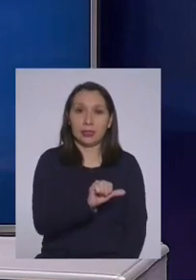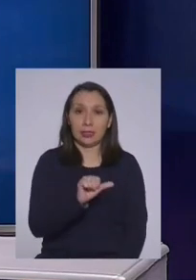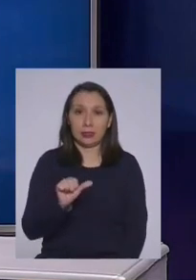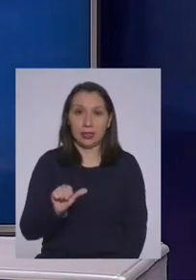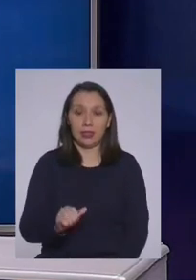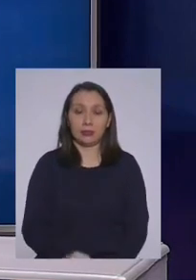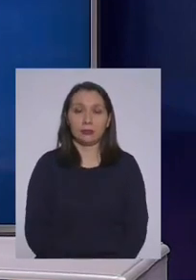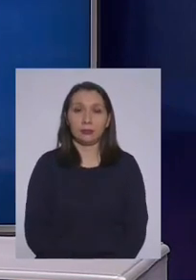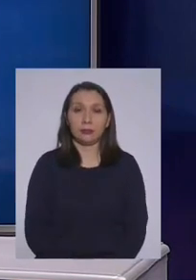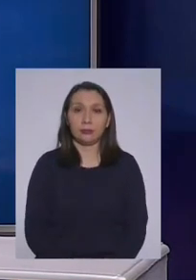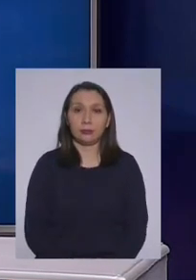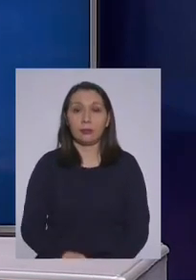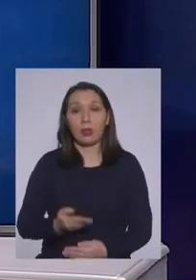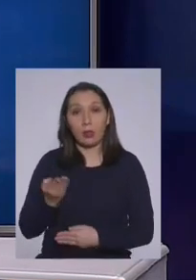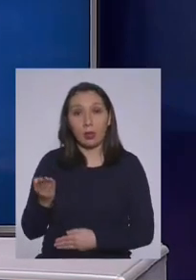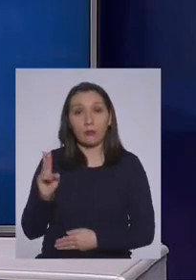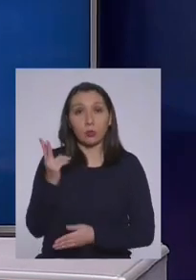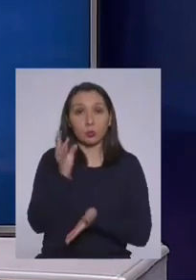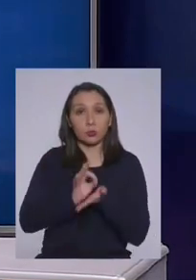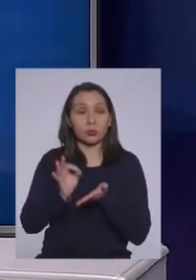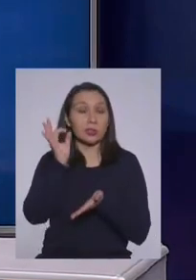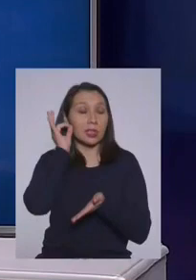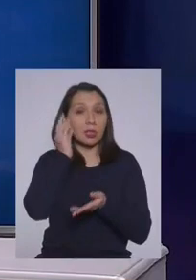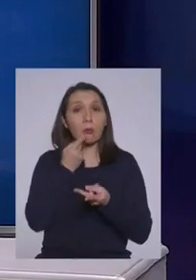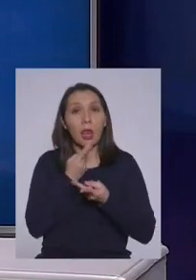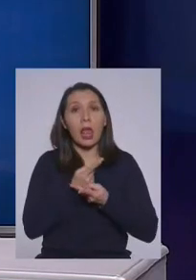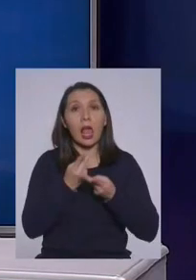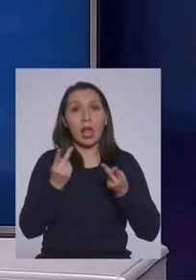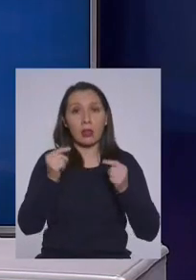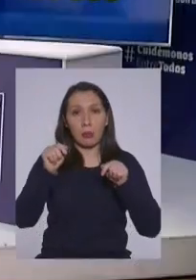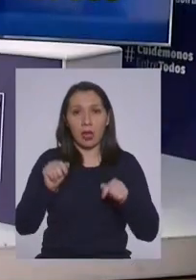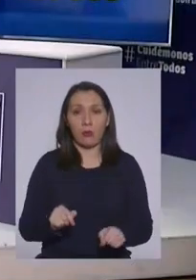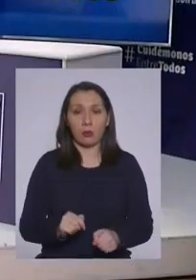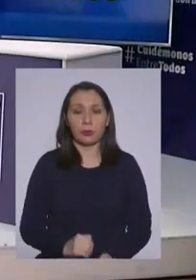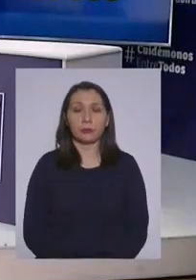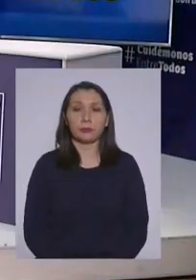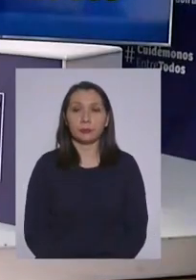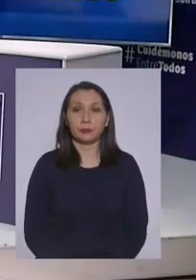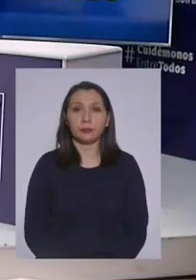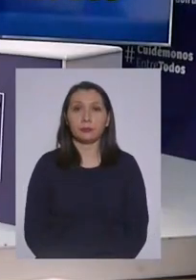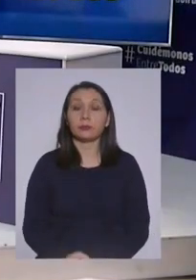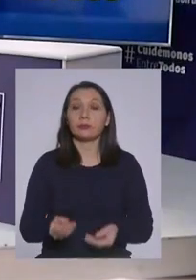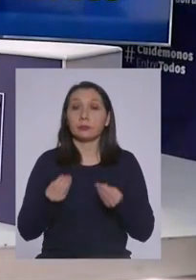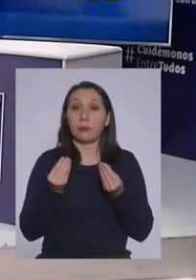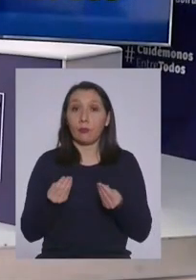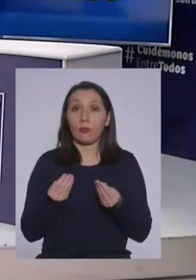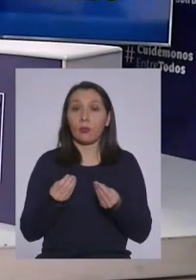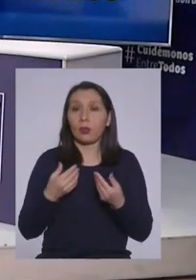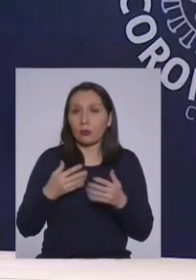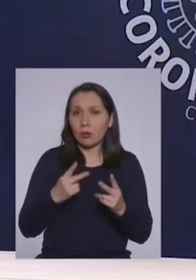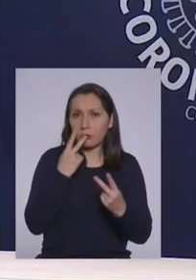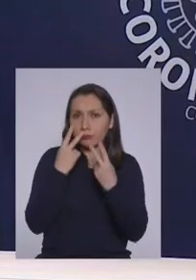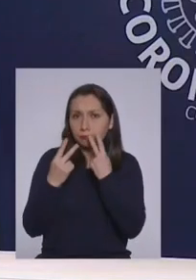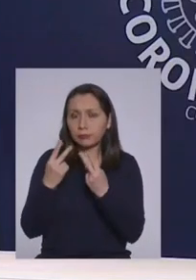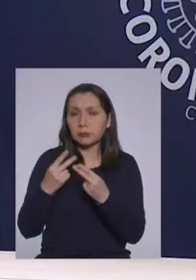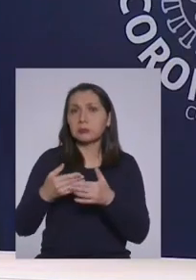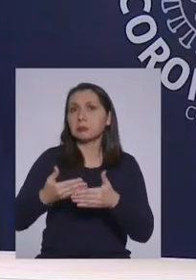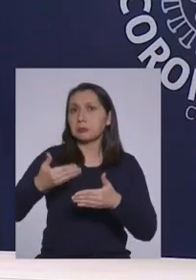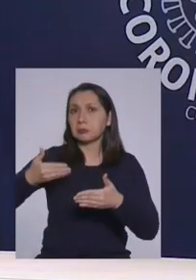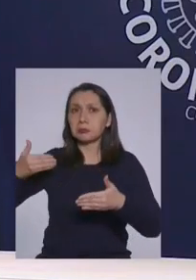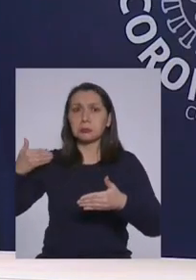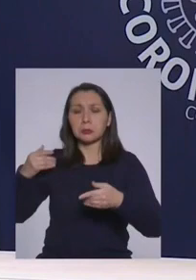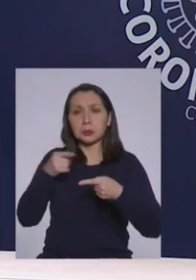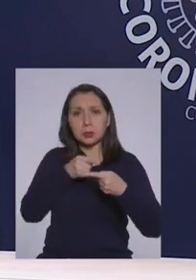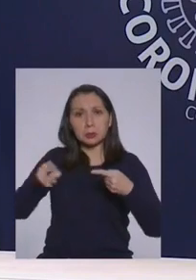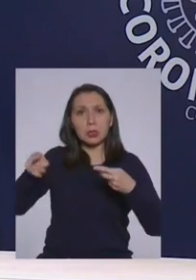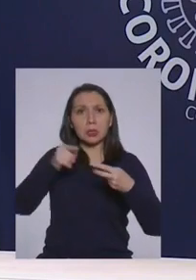800-726-666. Paso la palabra a la subsecretaria para los anuncios del día de hoy. Bueno, como hemos visto en las últimas semanas que hemos